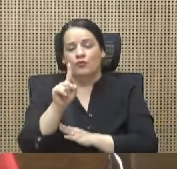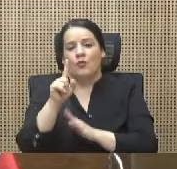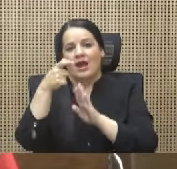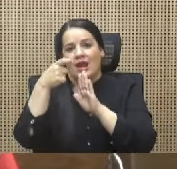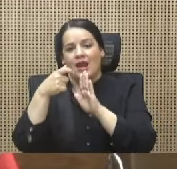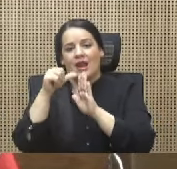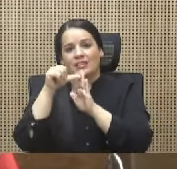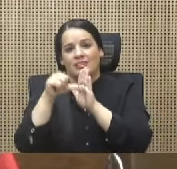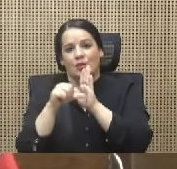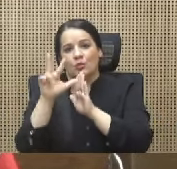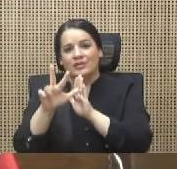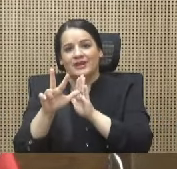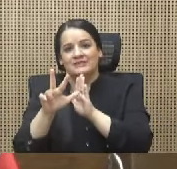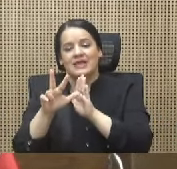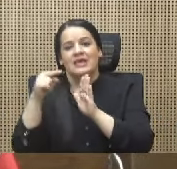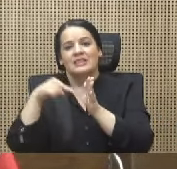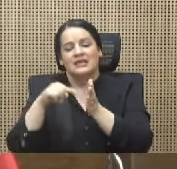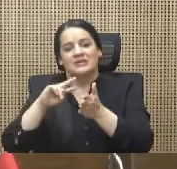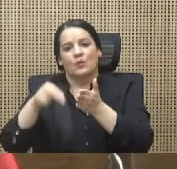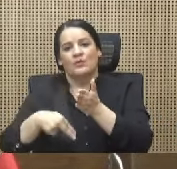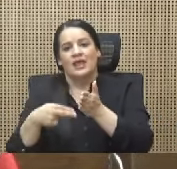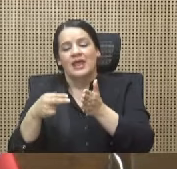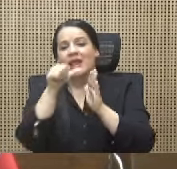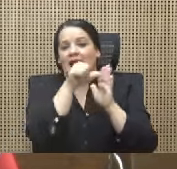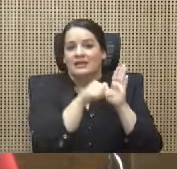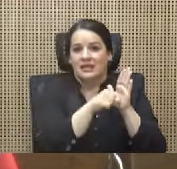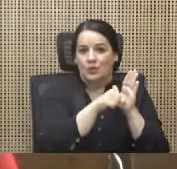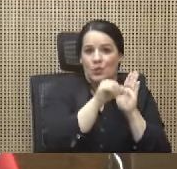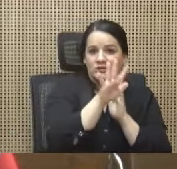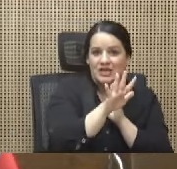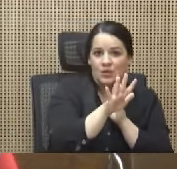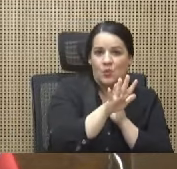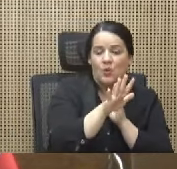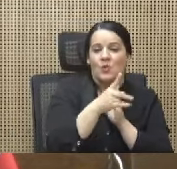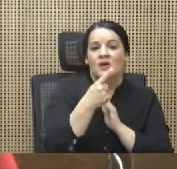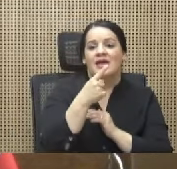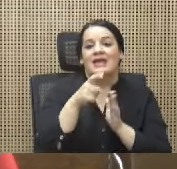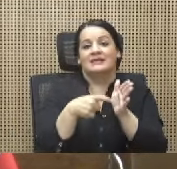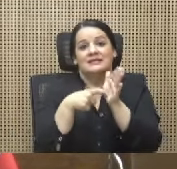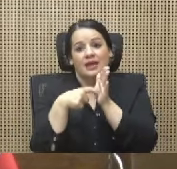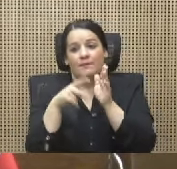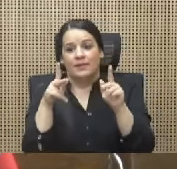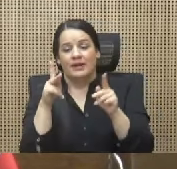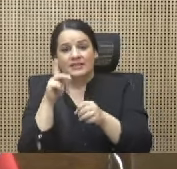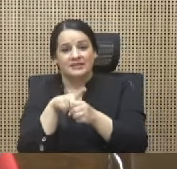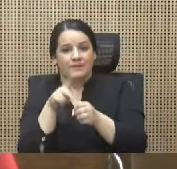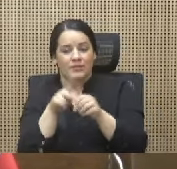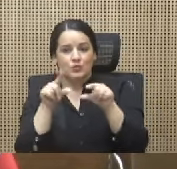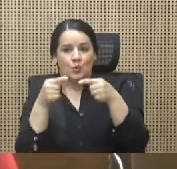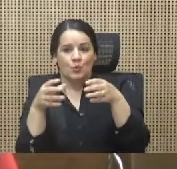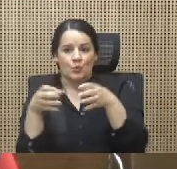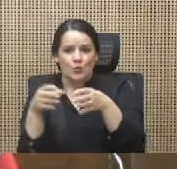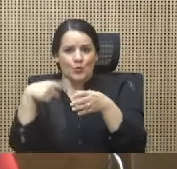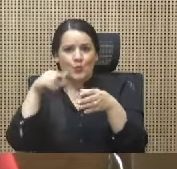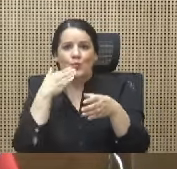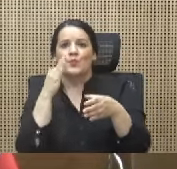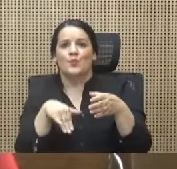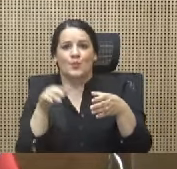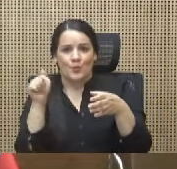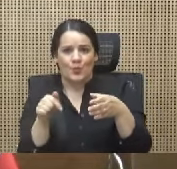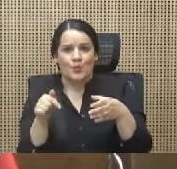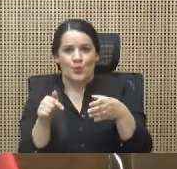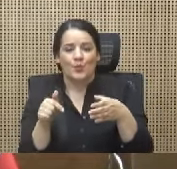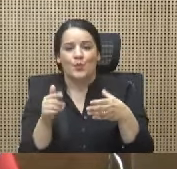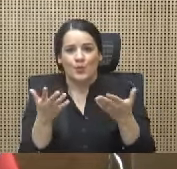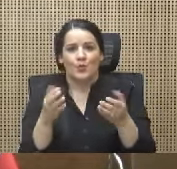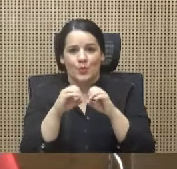convención, salvo en la medida en que el artículo 5 de la presente convención exija la participación de un grupo delictivo organizado. Pero también tenemos que